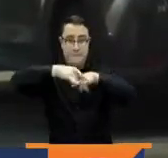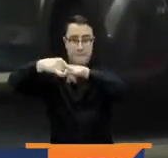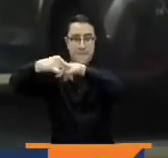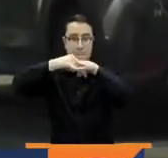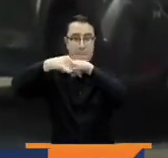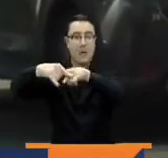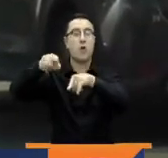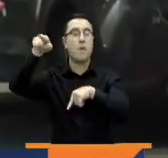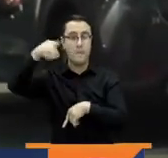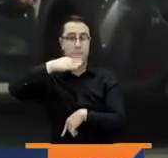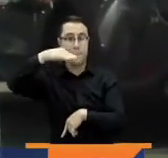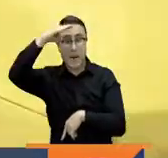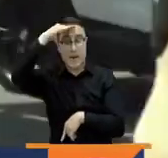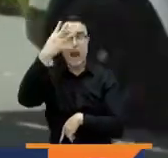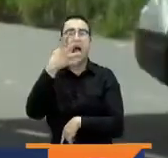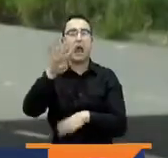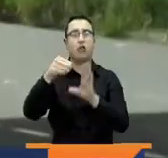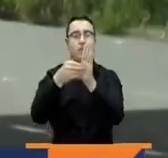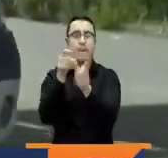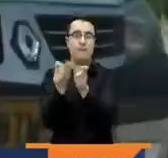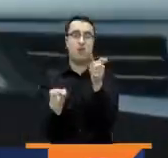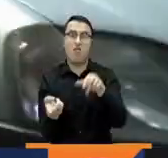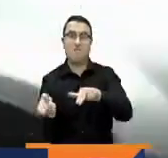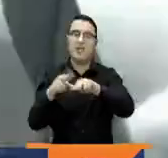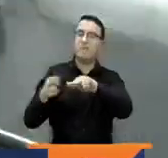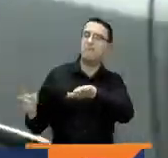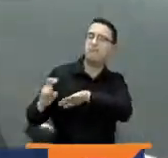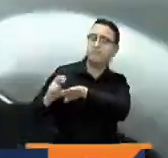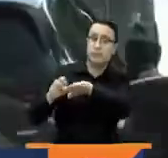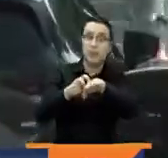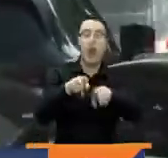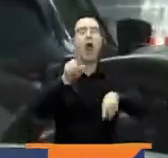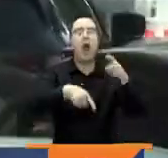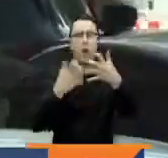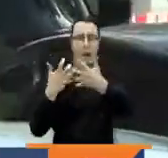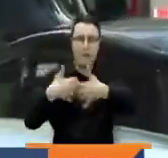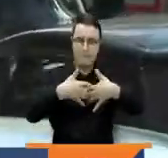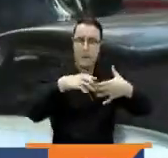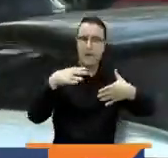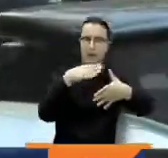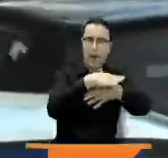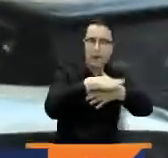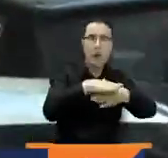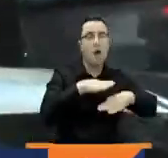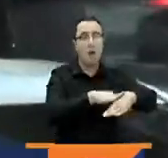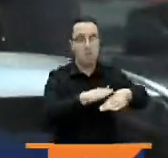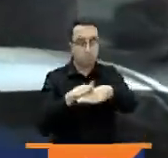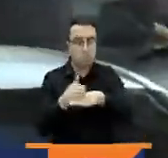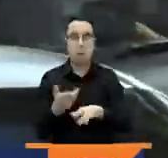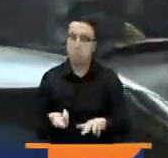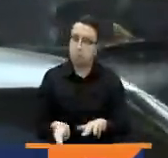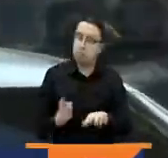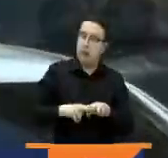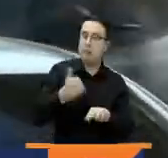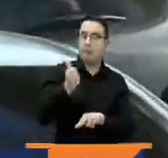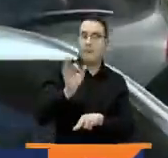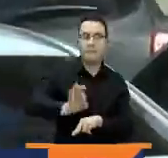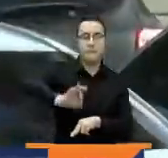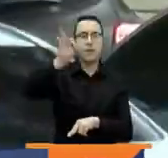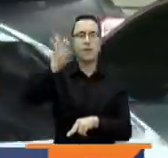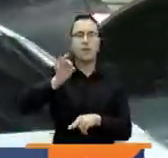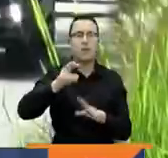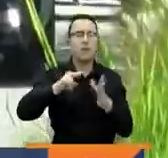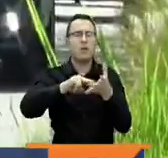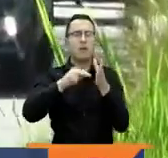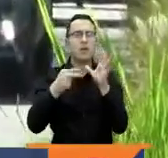más. Algunas empresas de taxis reportaron incrementos del 10% en los servicios prestados, es decir, un promedio de 8